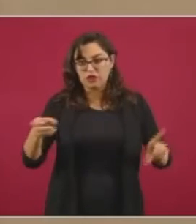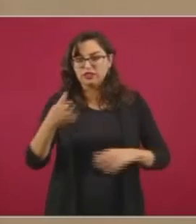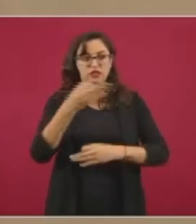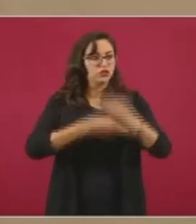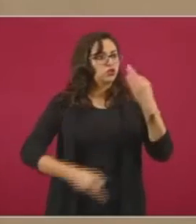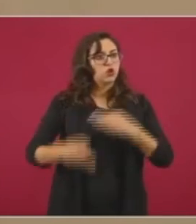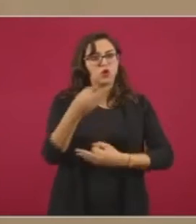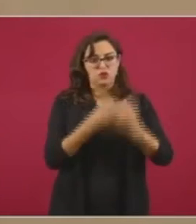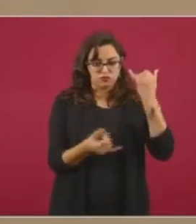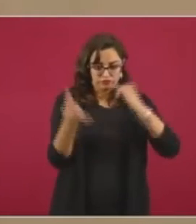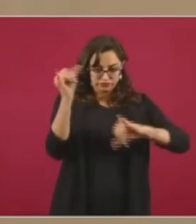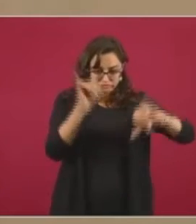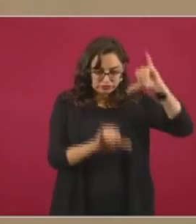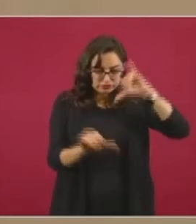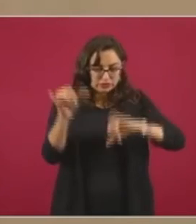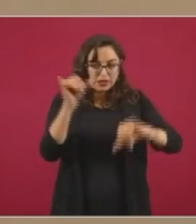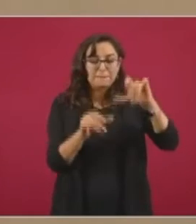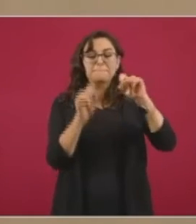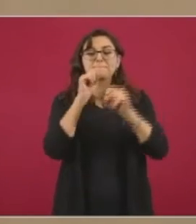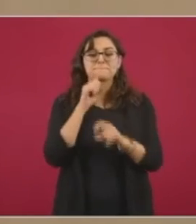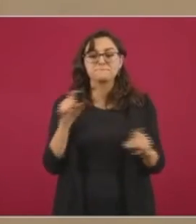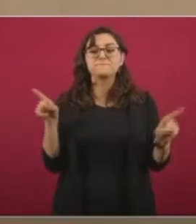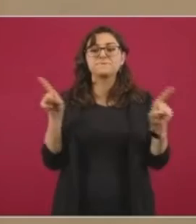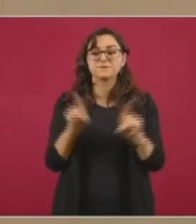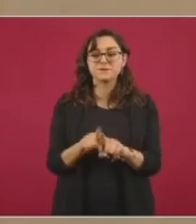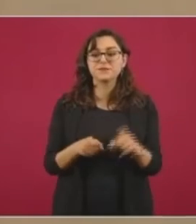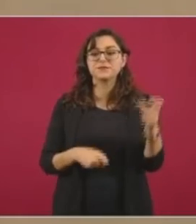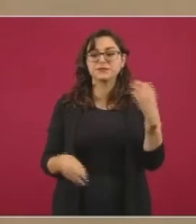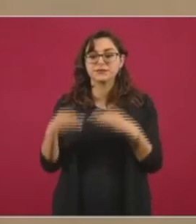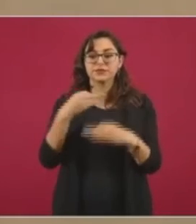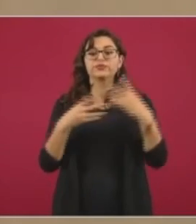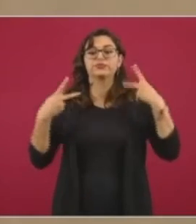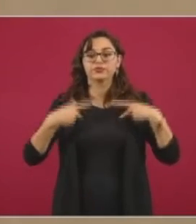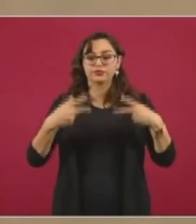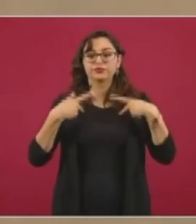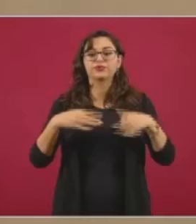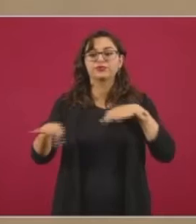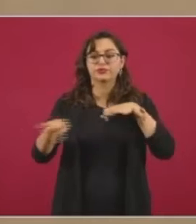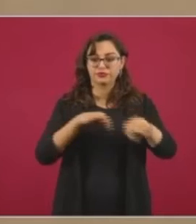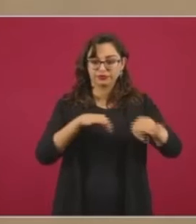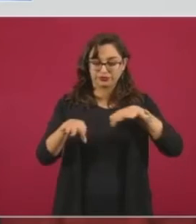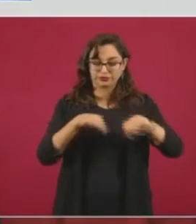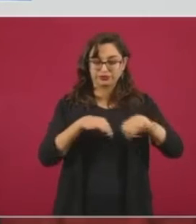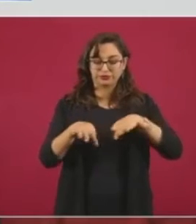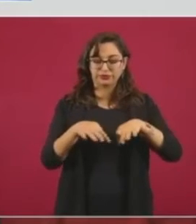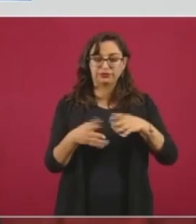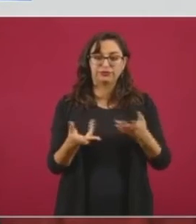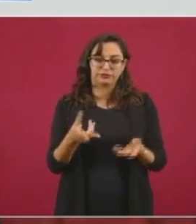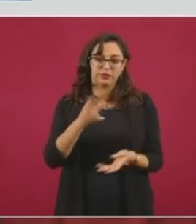el país, así como de todas las personas que trabajan también en laboratorios